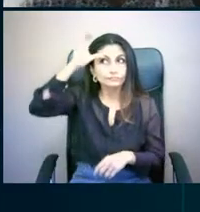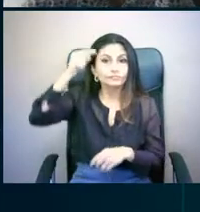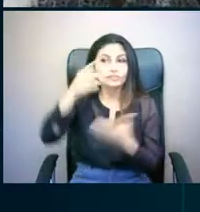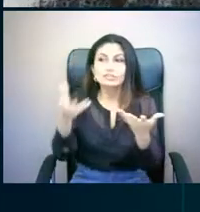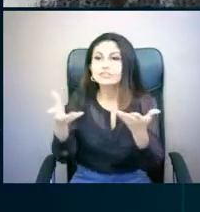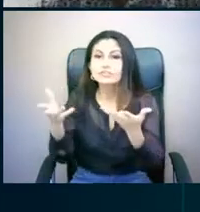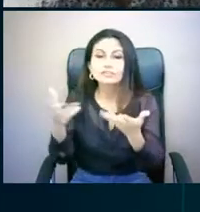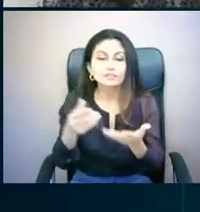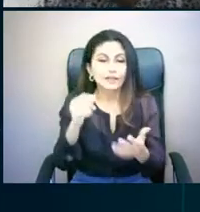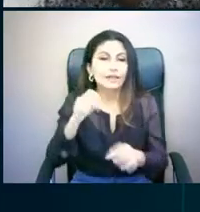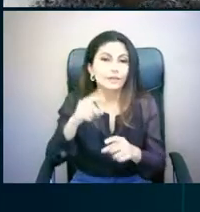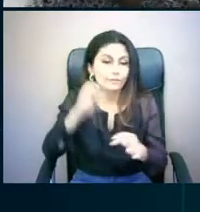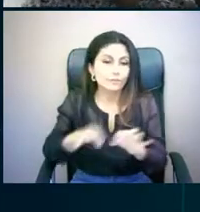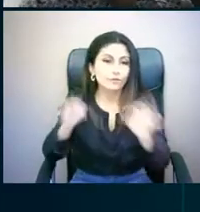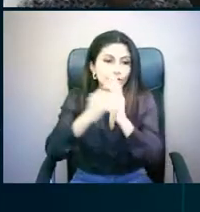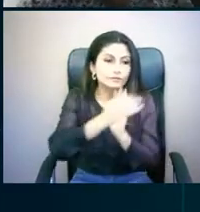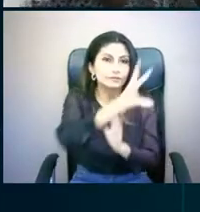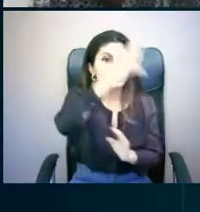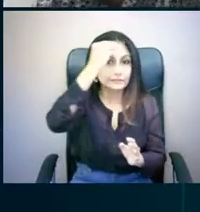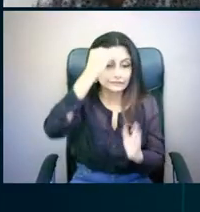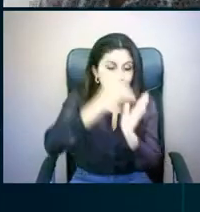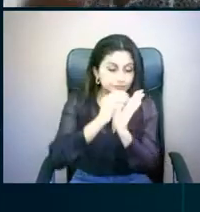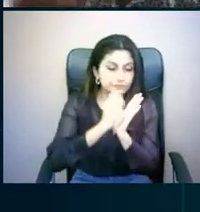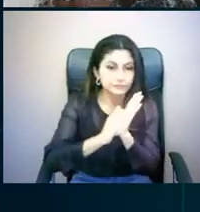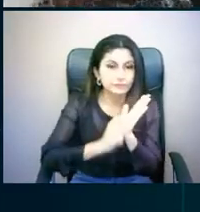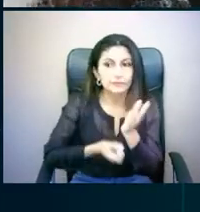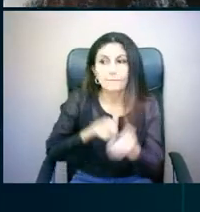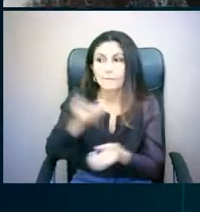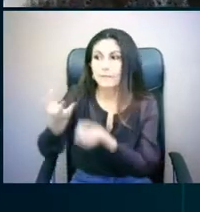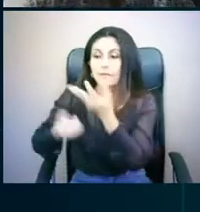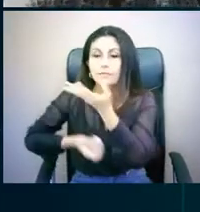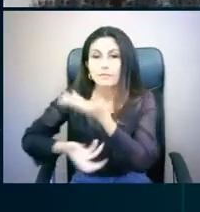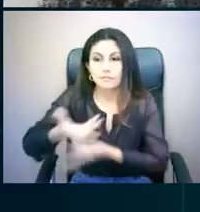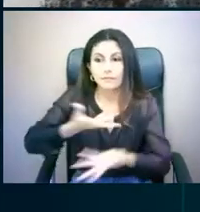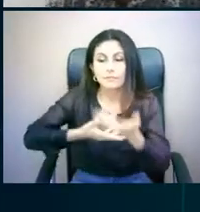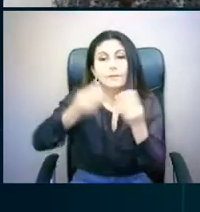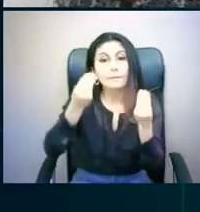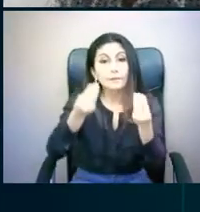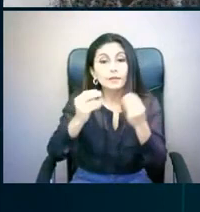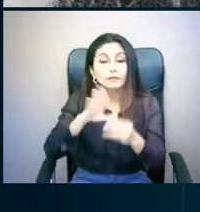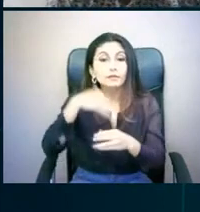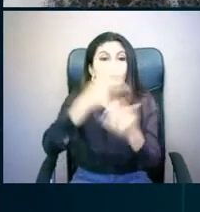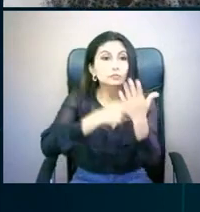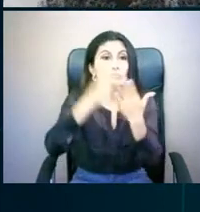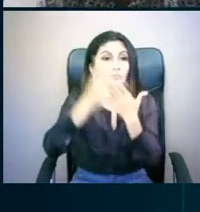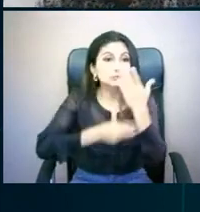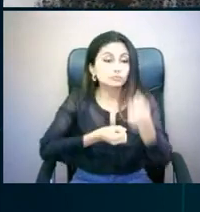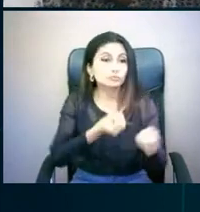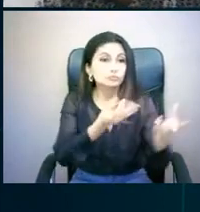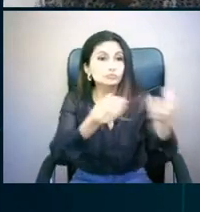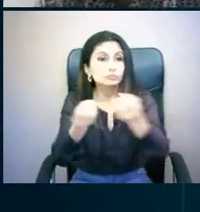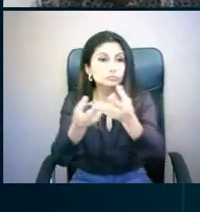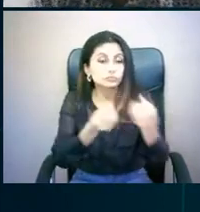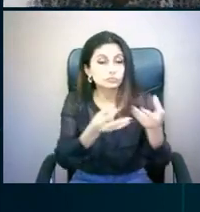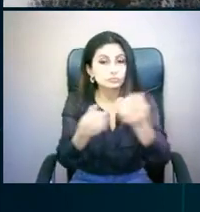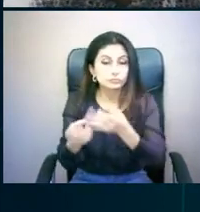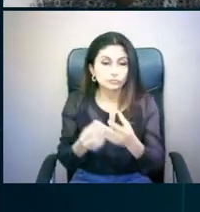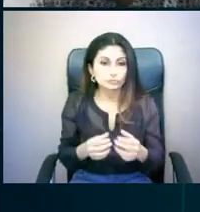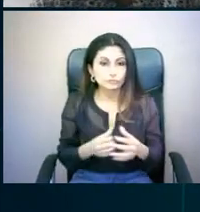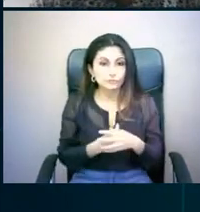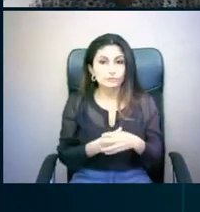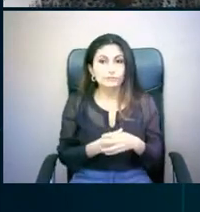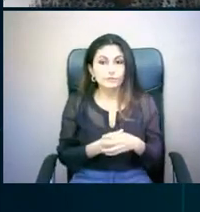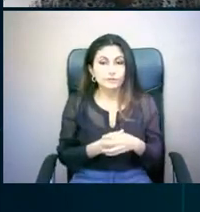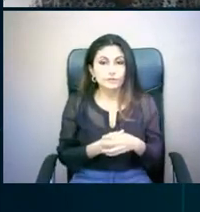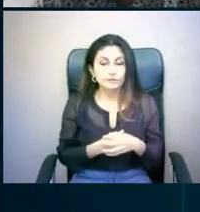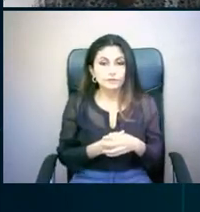esa misiva de tener, digamos, como esa transferencia de conocimiento para proyectos futuros en términos de lo que es el conocimiento tácito y explícito. Dejando,